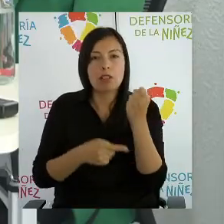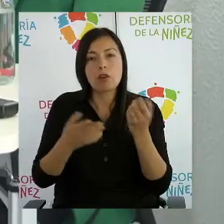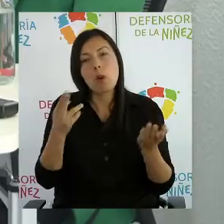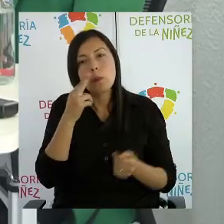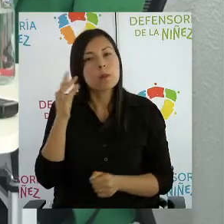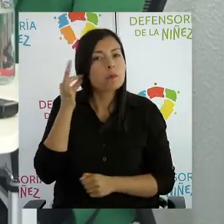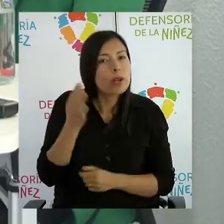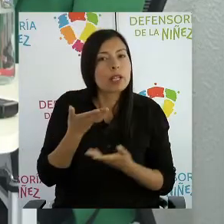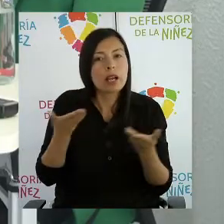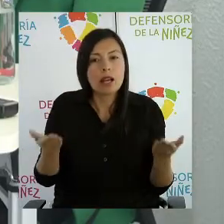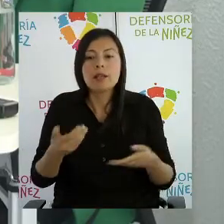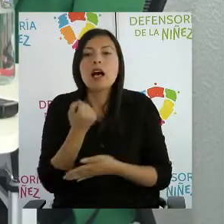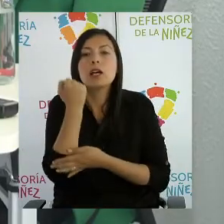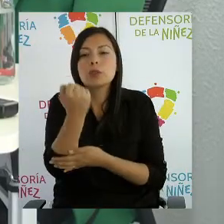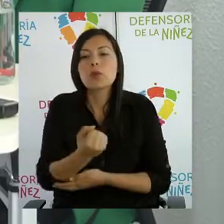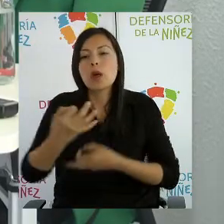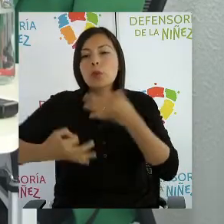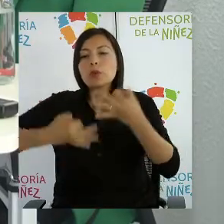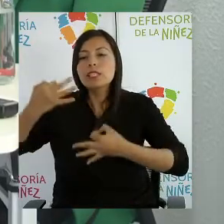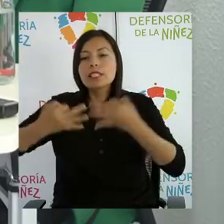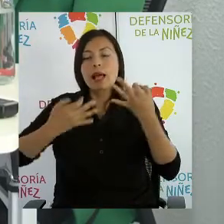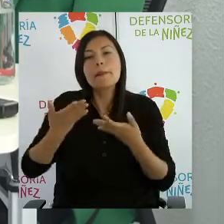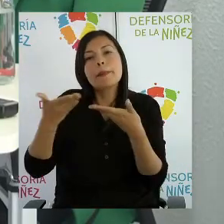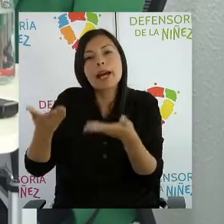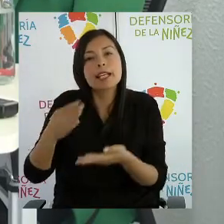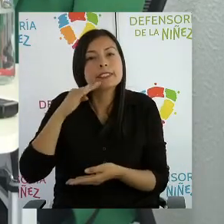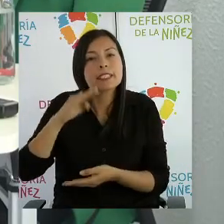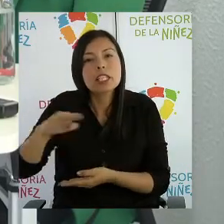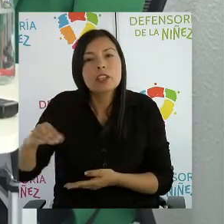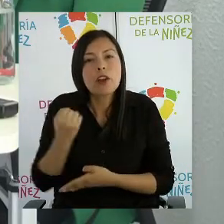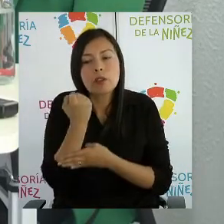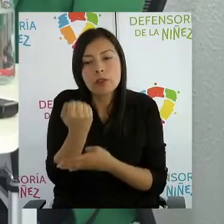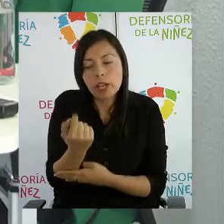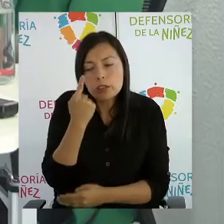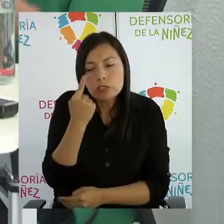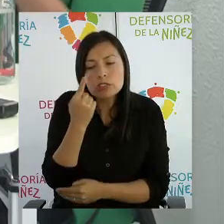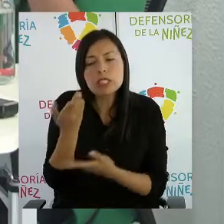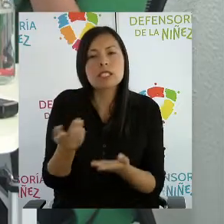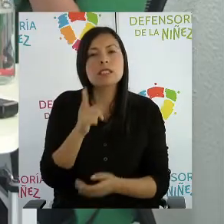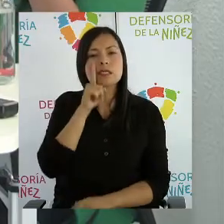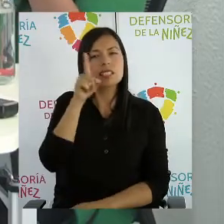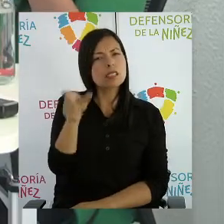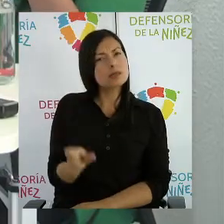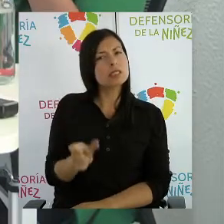o judicial a un niño sepa precisamente quién es ese niño o niña, qué